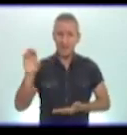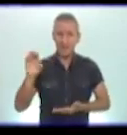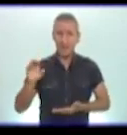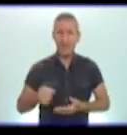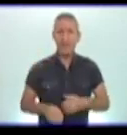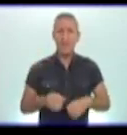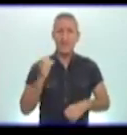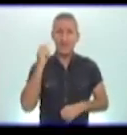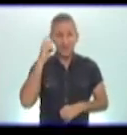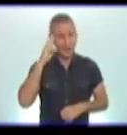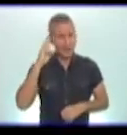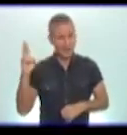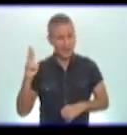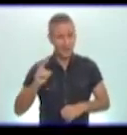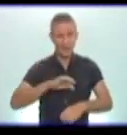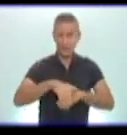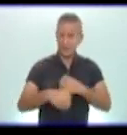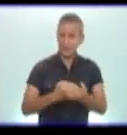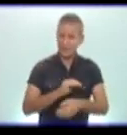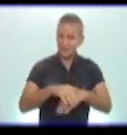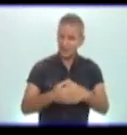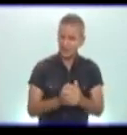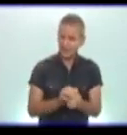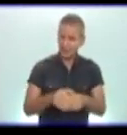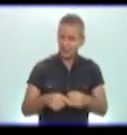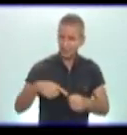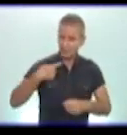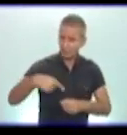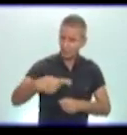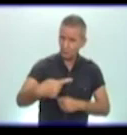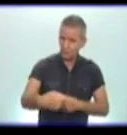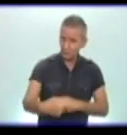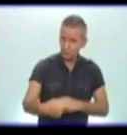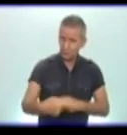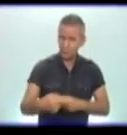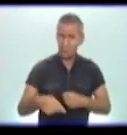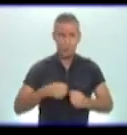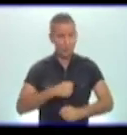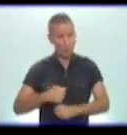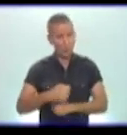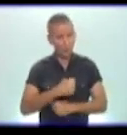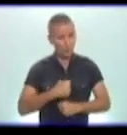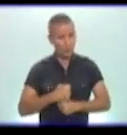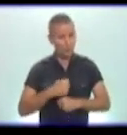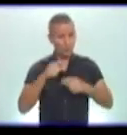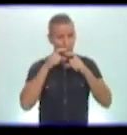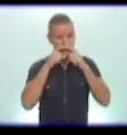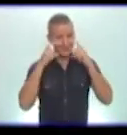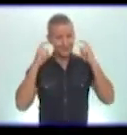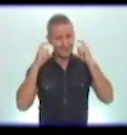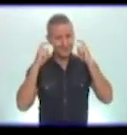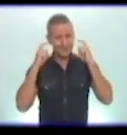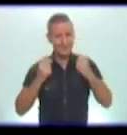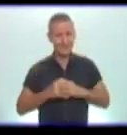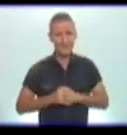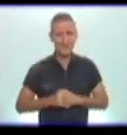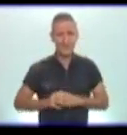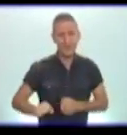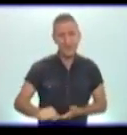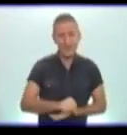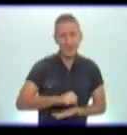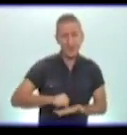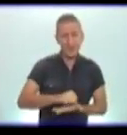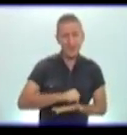como lavarse las manos frecuentemente con agua y jabón, usar correctamente el nasobuco, limpiar las superficies que usan